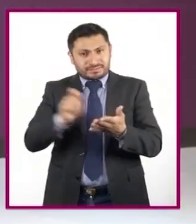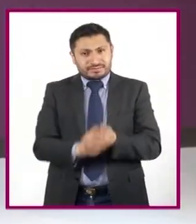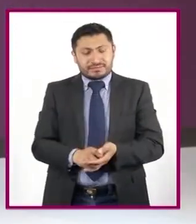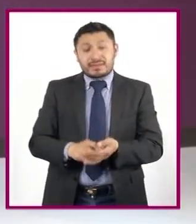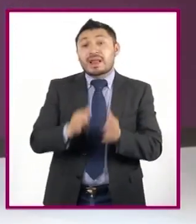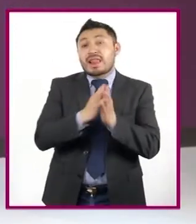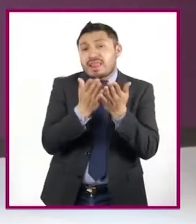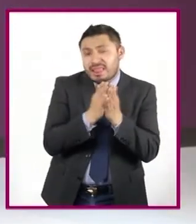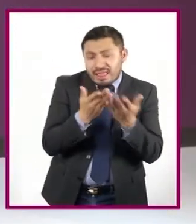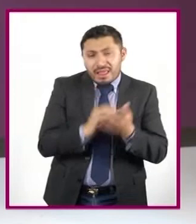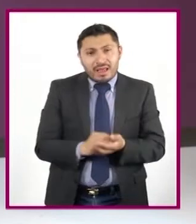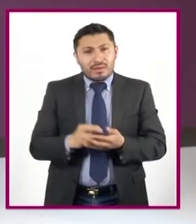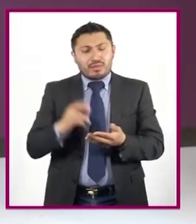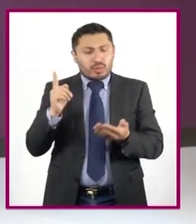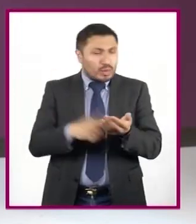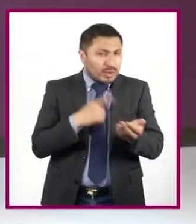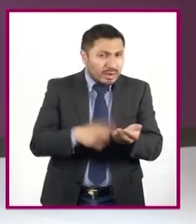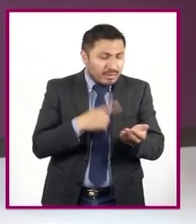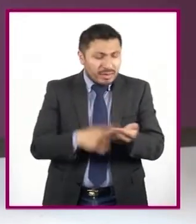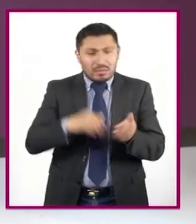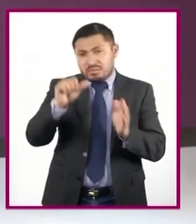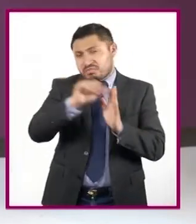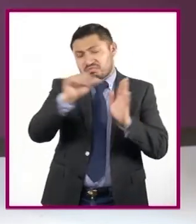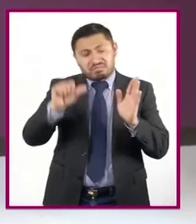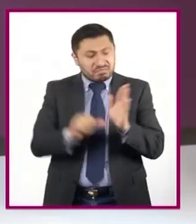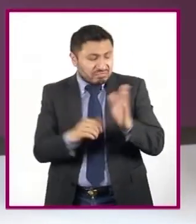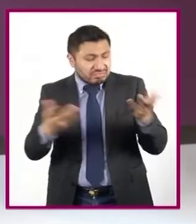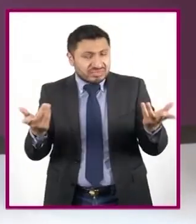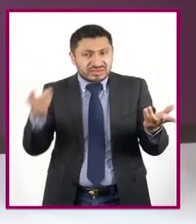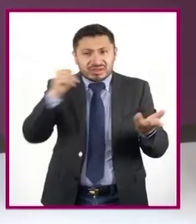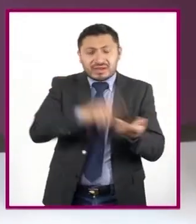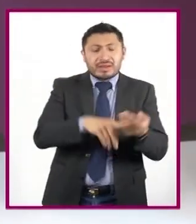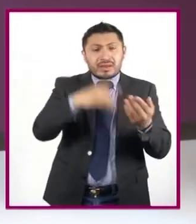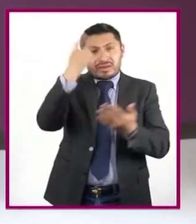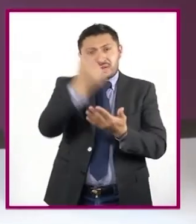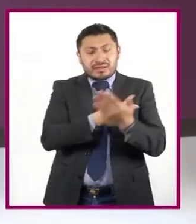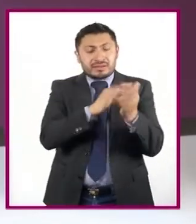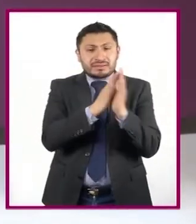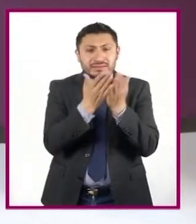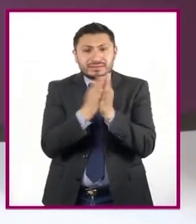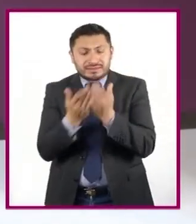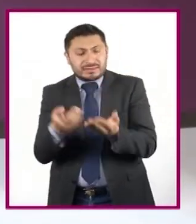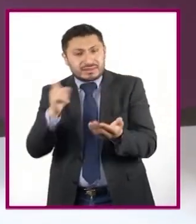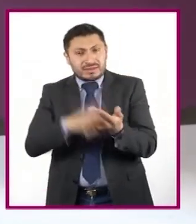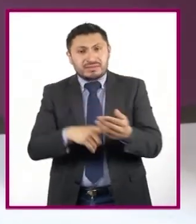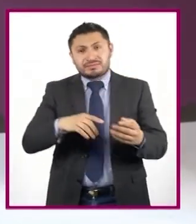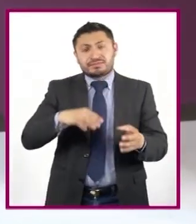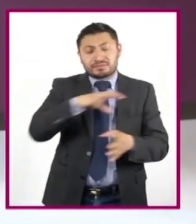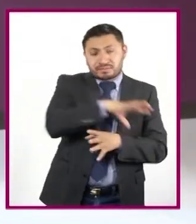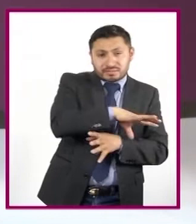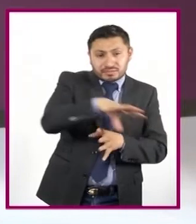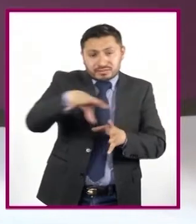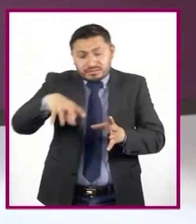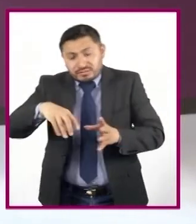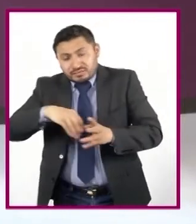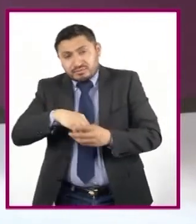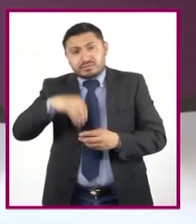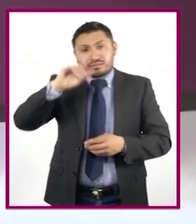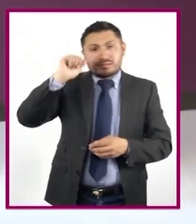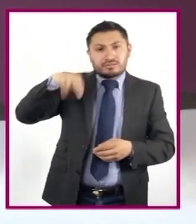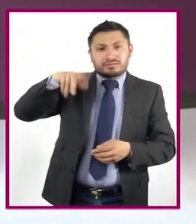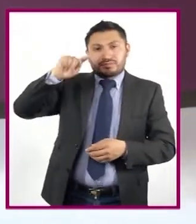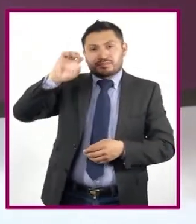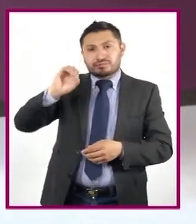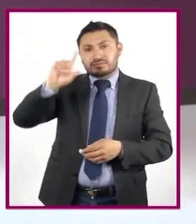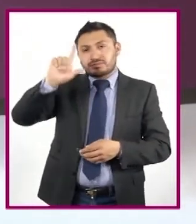sean libros, revistas o artículos que forman la bibliografía en una compilación o antología.